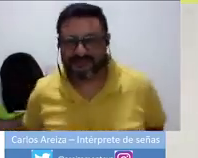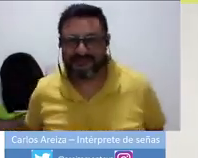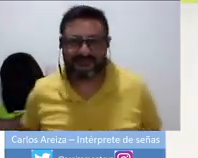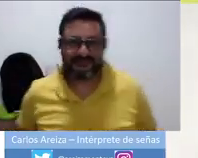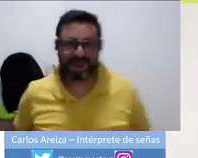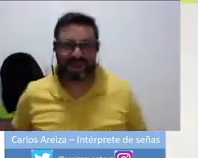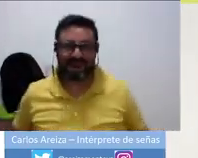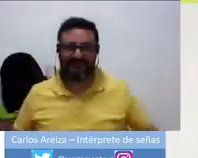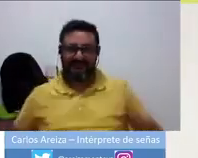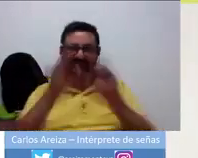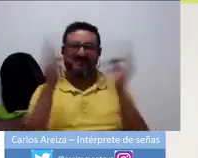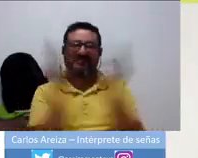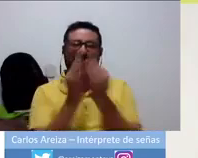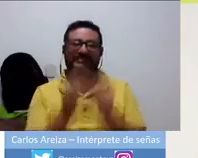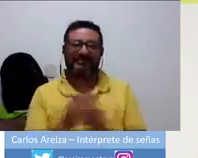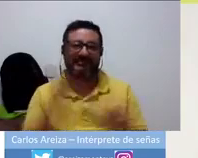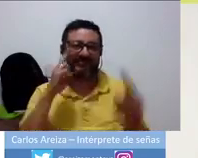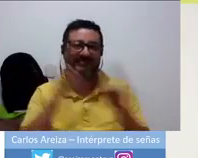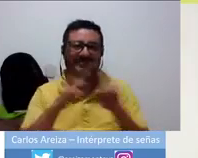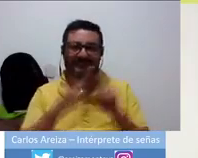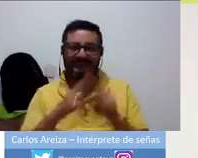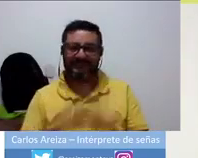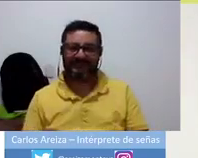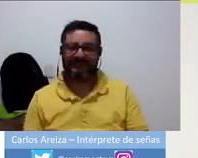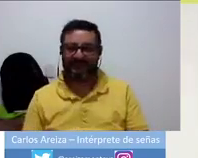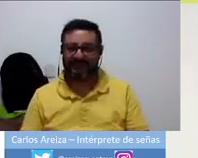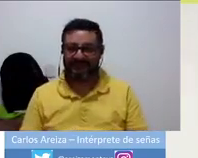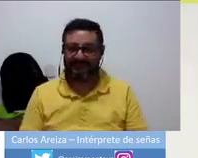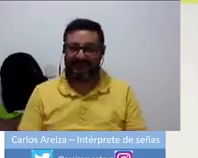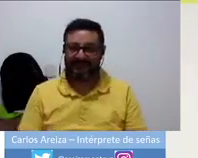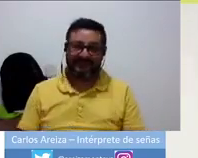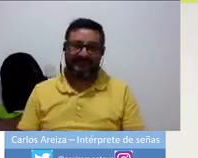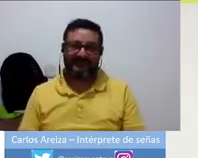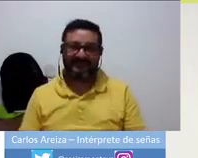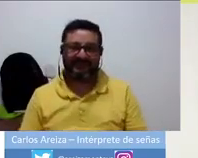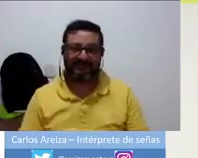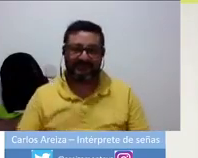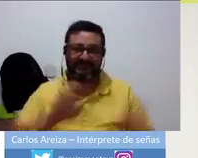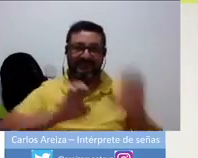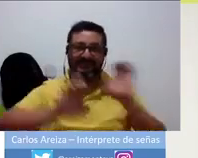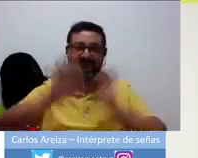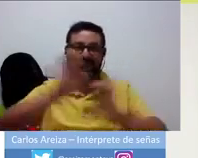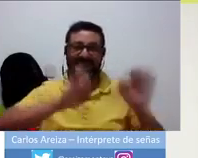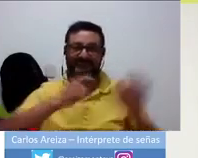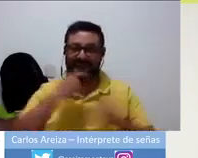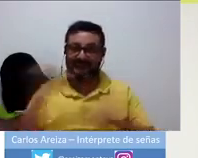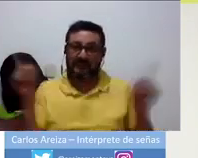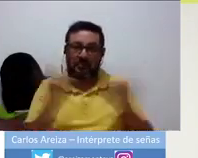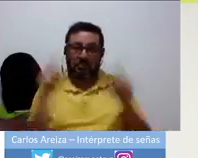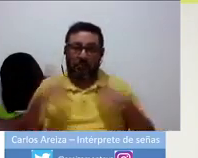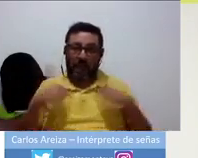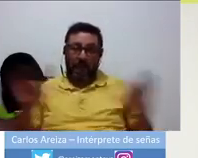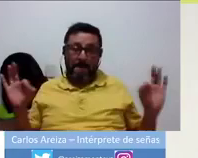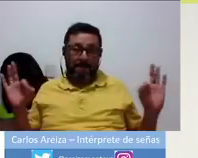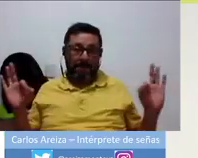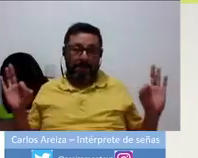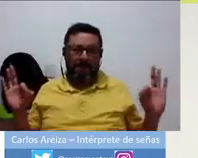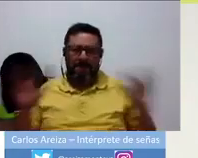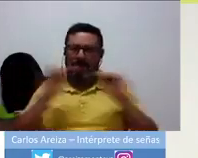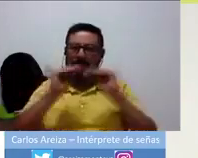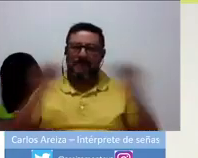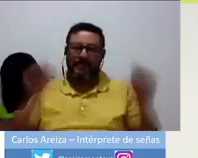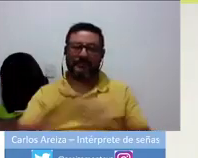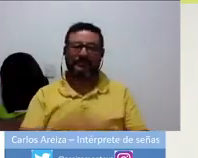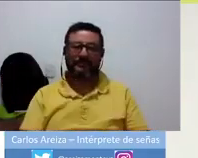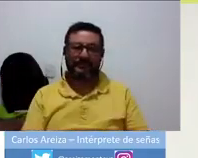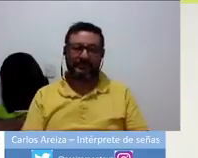bien, toda la gente que me conoce, pues, obviamente, salió como en mi defensa, sin que yo se los pidiera, porque yo no quise involucrar a nadie. De hecho, también